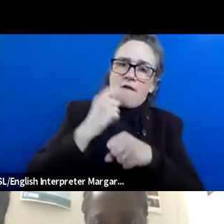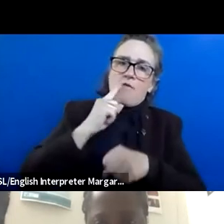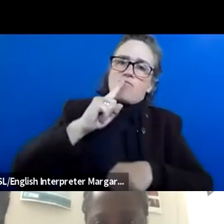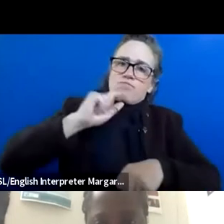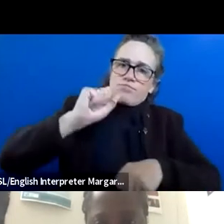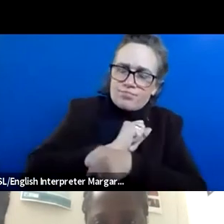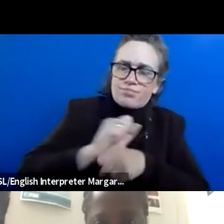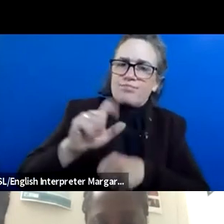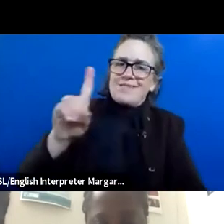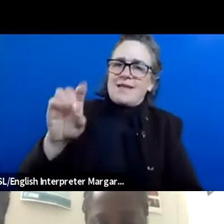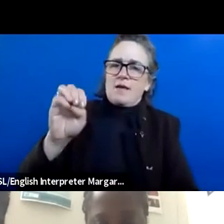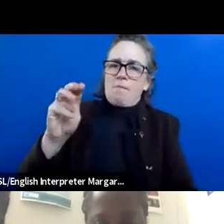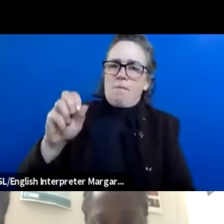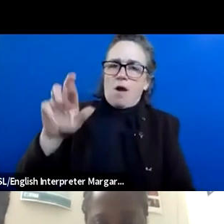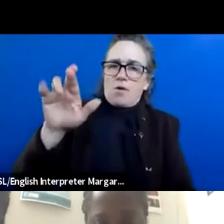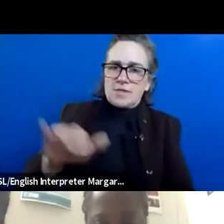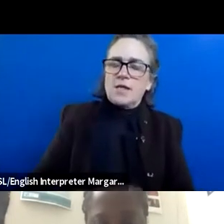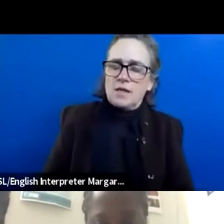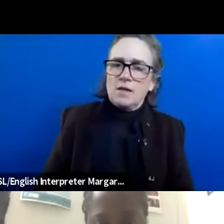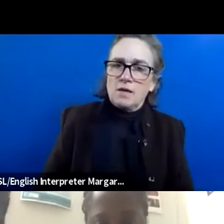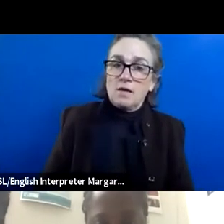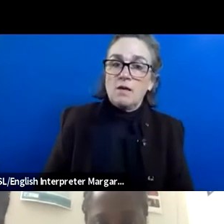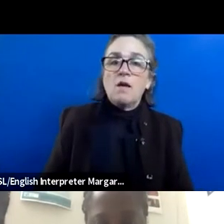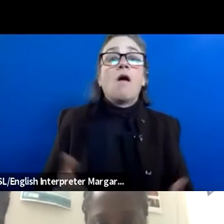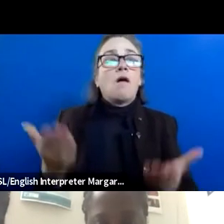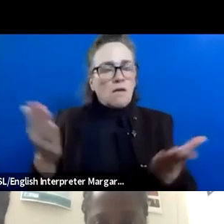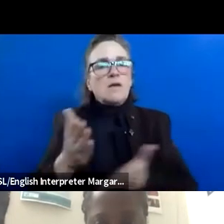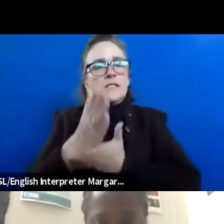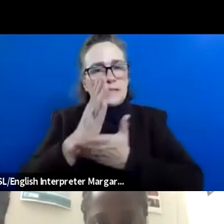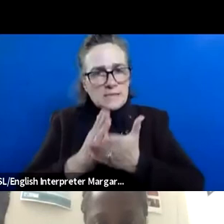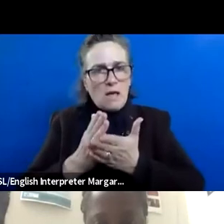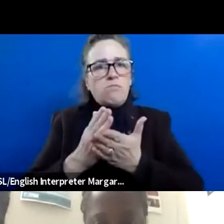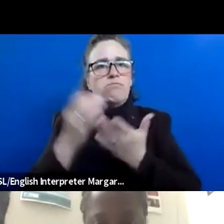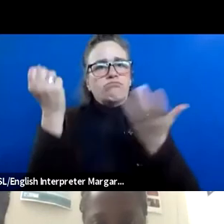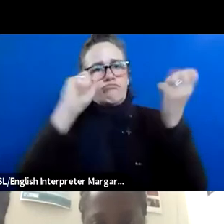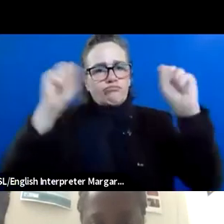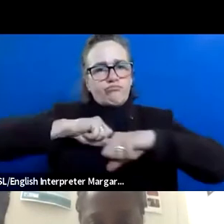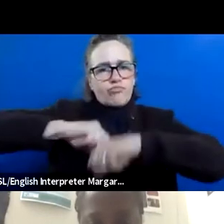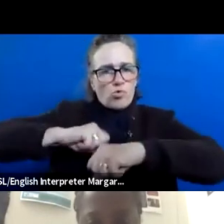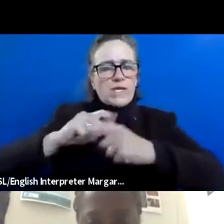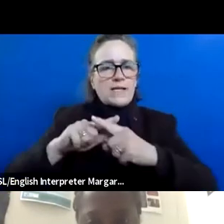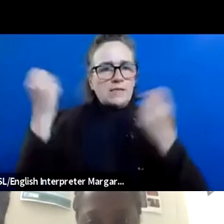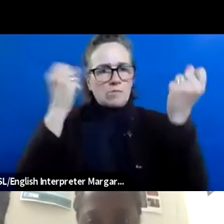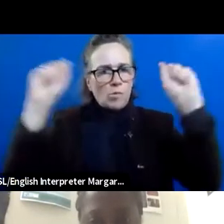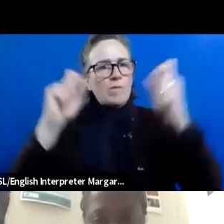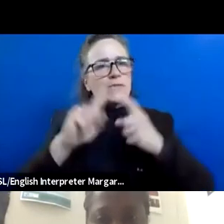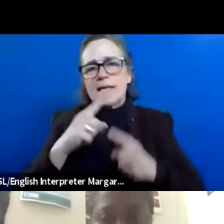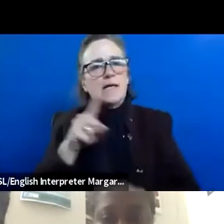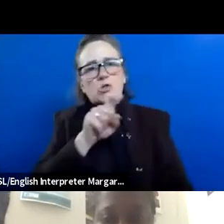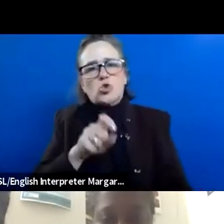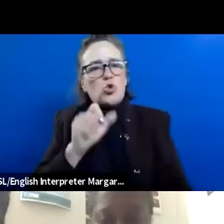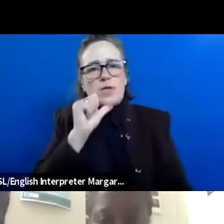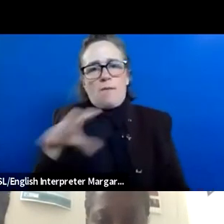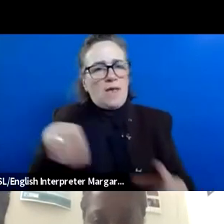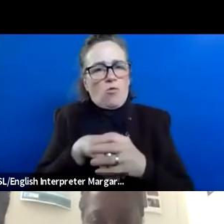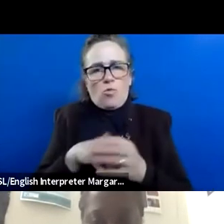política representativa. Sin embargo, hoy hemos tomado esa decisión porque si bien la política representativa no es